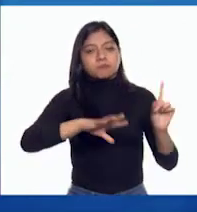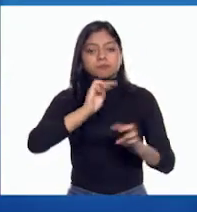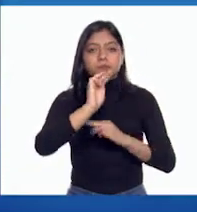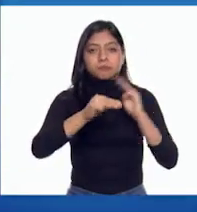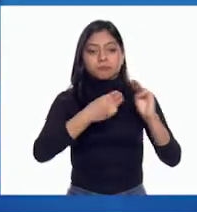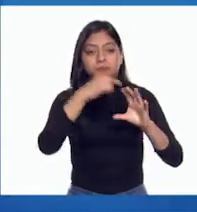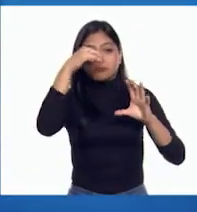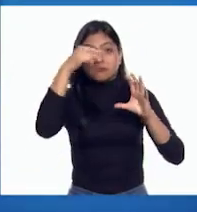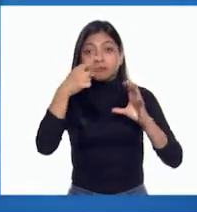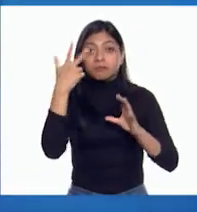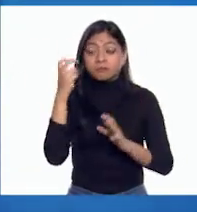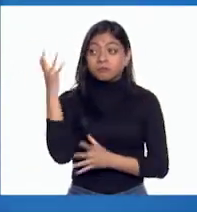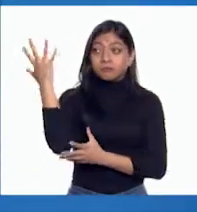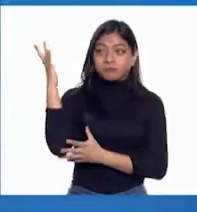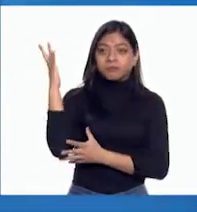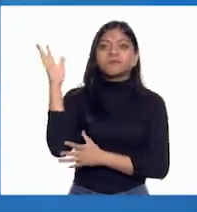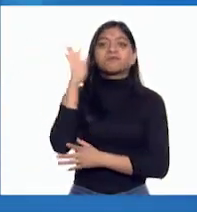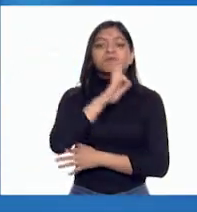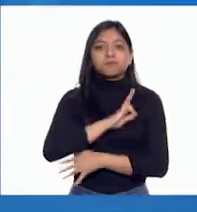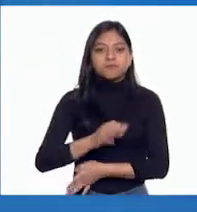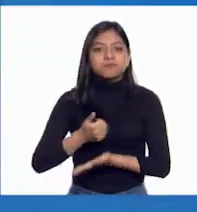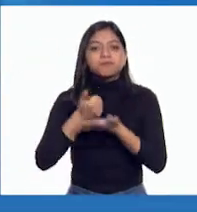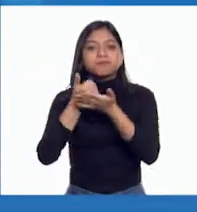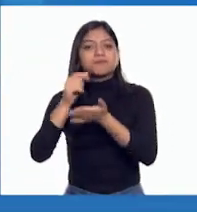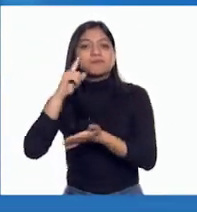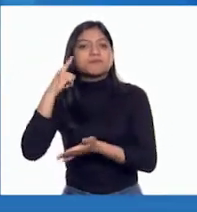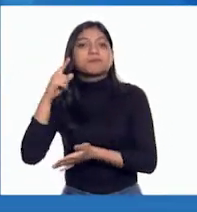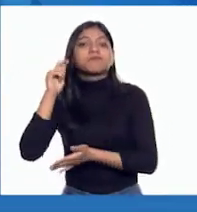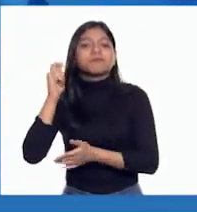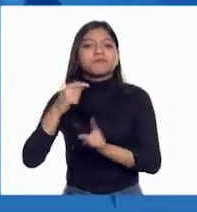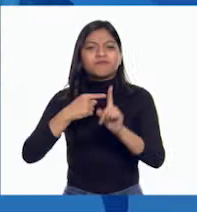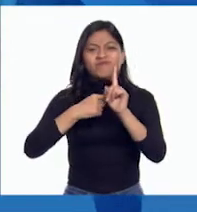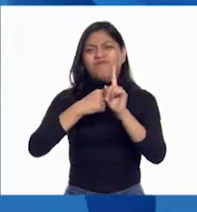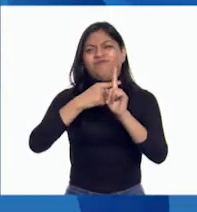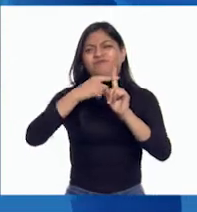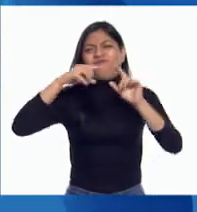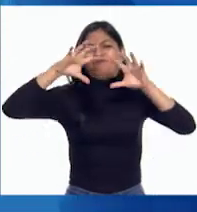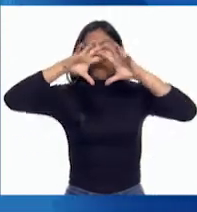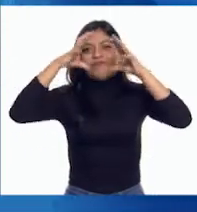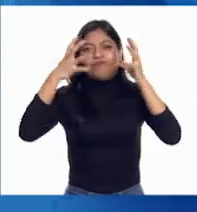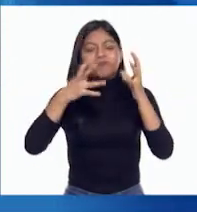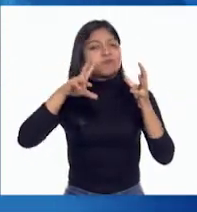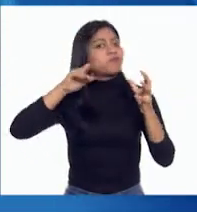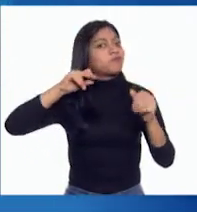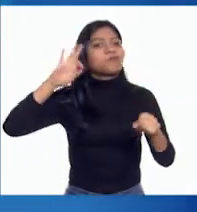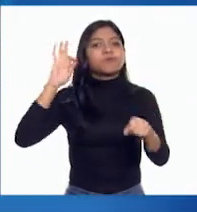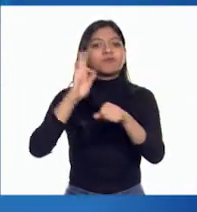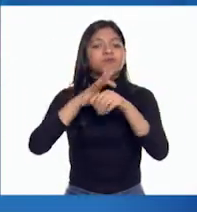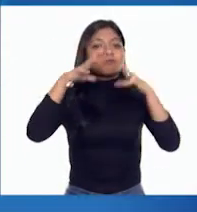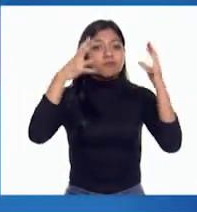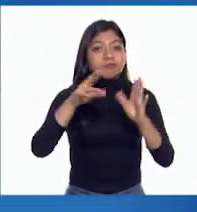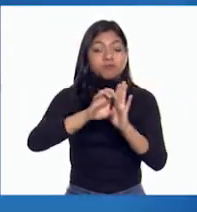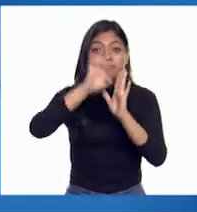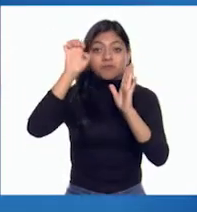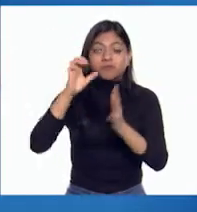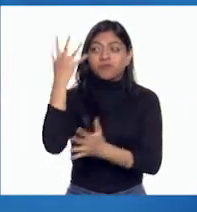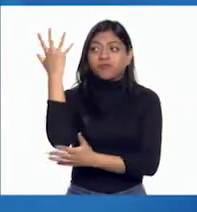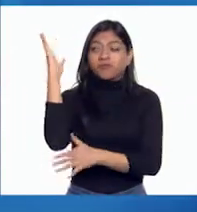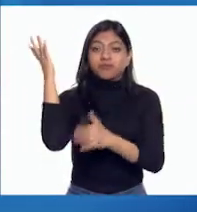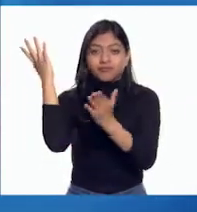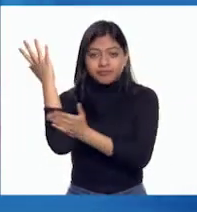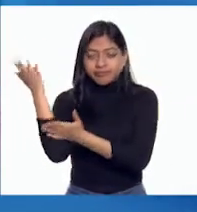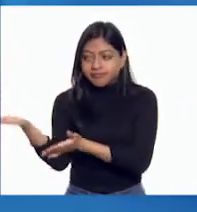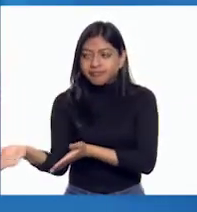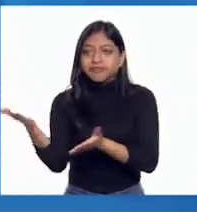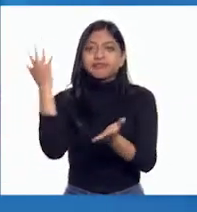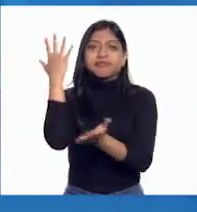Así participamos activamente para mitigar el cambio climático. Cuando los bosques se degradan o destruyen,